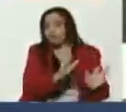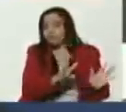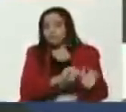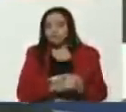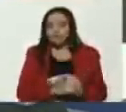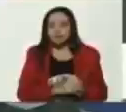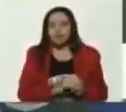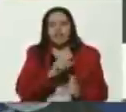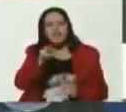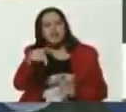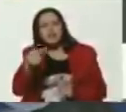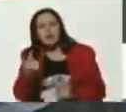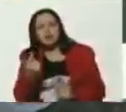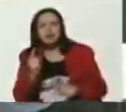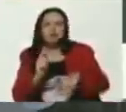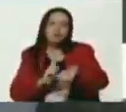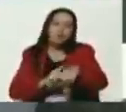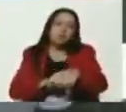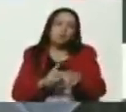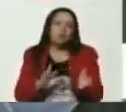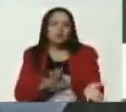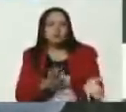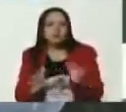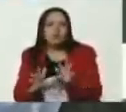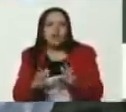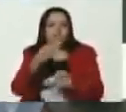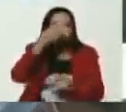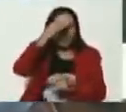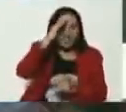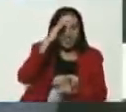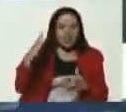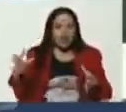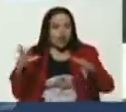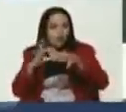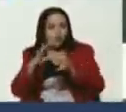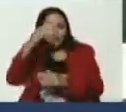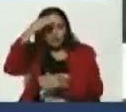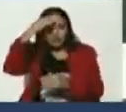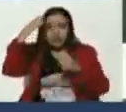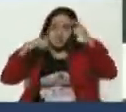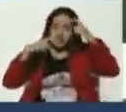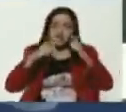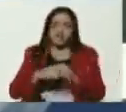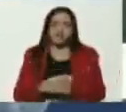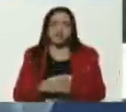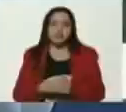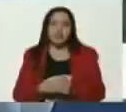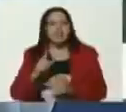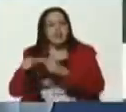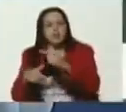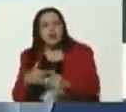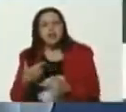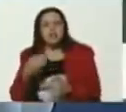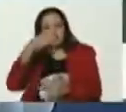Luego llegó un momento que estaban Fidel y el comandante Chávez. Y Fidel enfermó, inclusive.